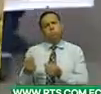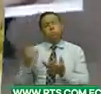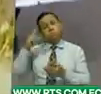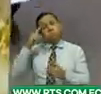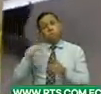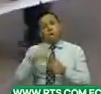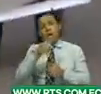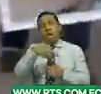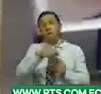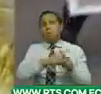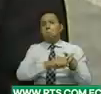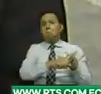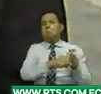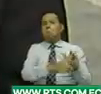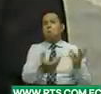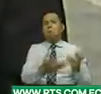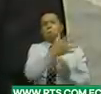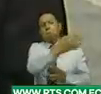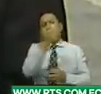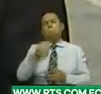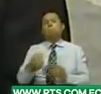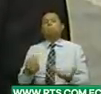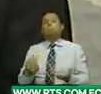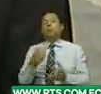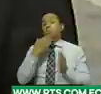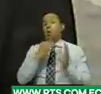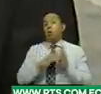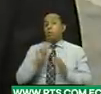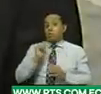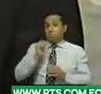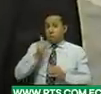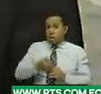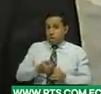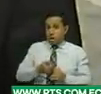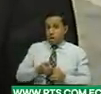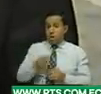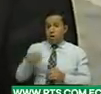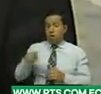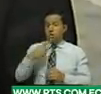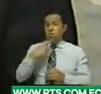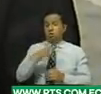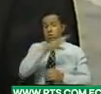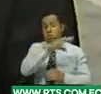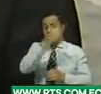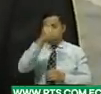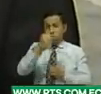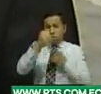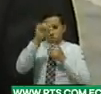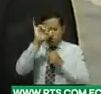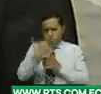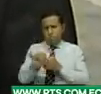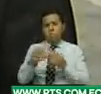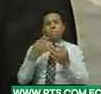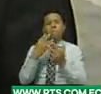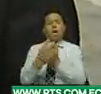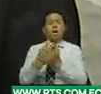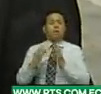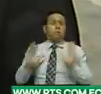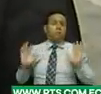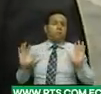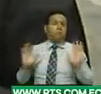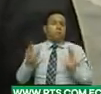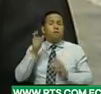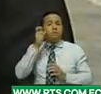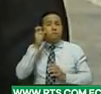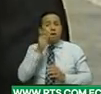justicia comparezcan. La Fiscalía debe mañana, aparte de formular cargos, pedir la prisión preventiva. Para luego de ello, de pedir la prisión preventiva, la Fiscalía